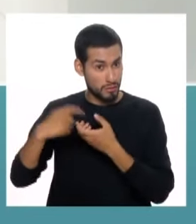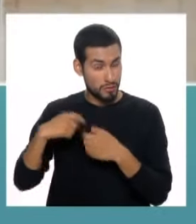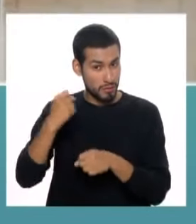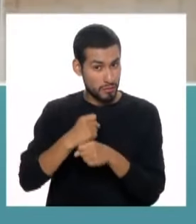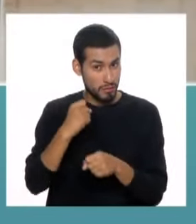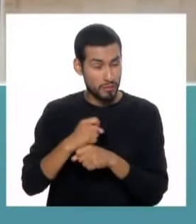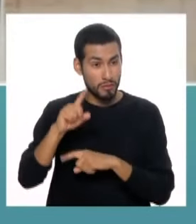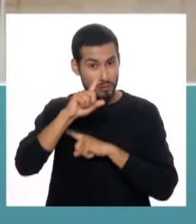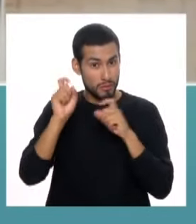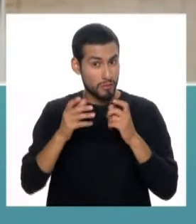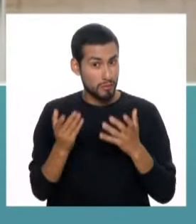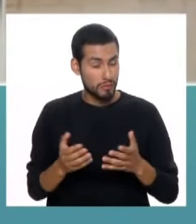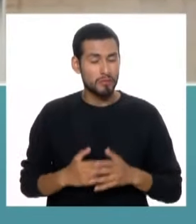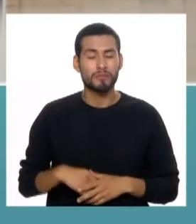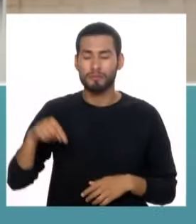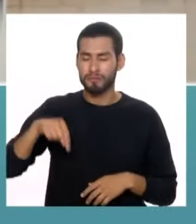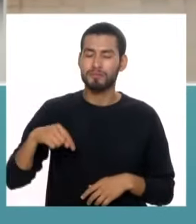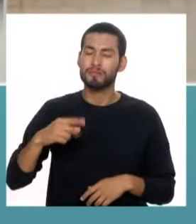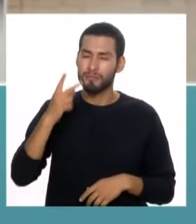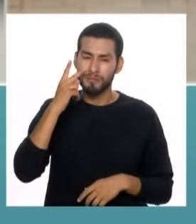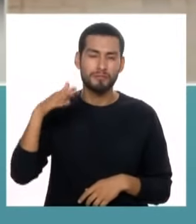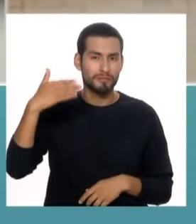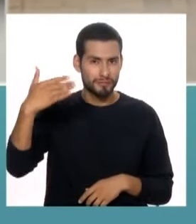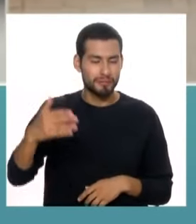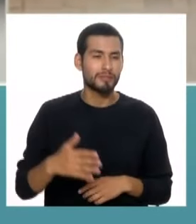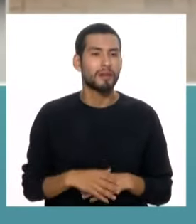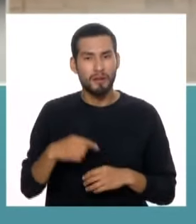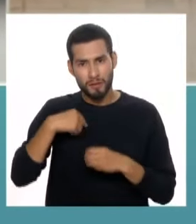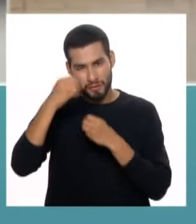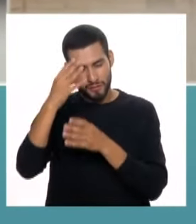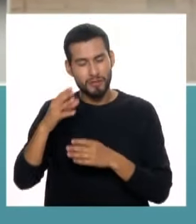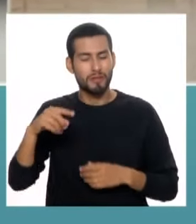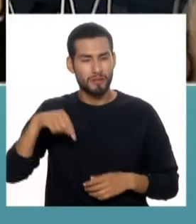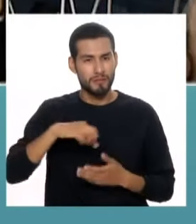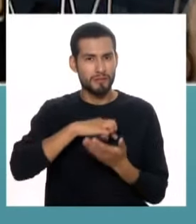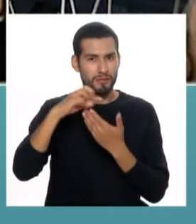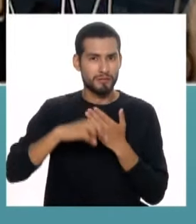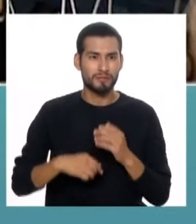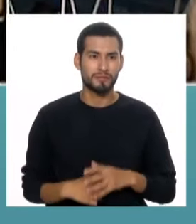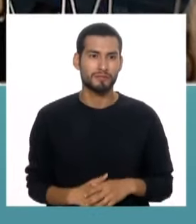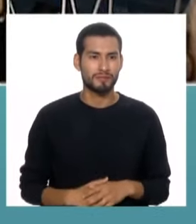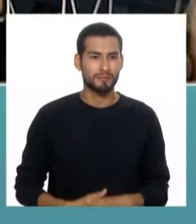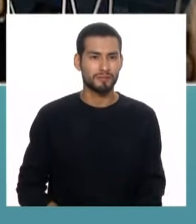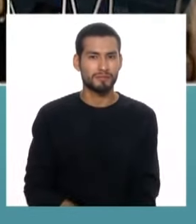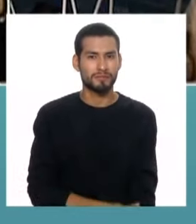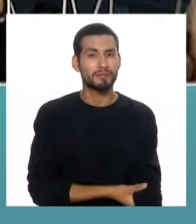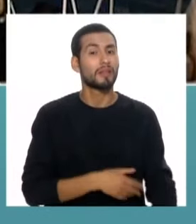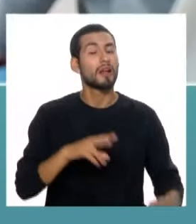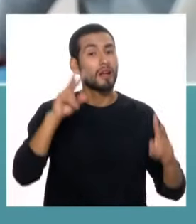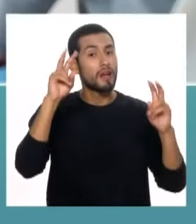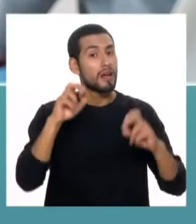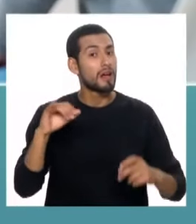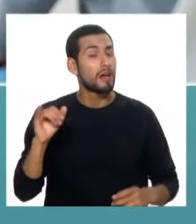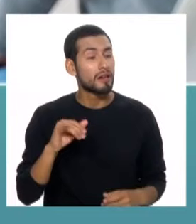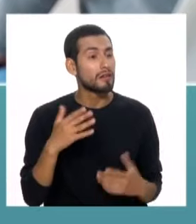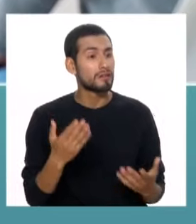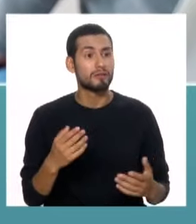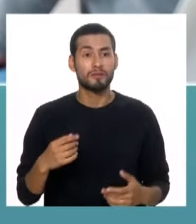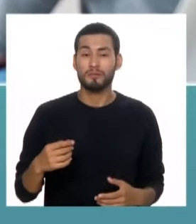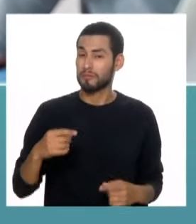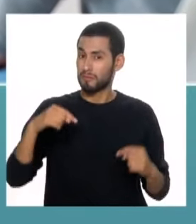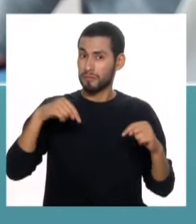en las empresas. Eso que además nos importa muchísimo, lo sabremos aquí en el programa hoy. Y un tema que nos ha